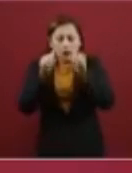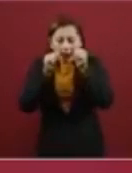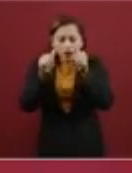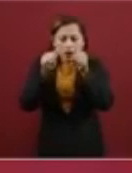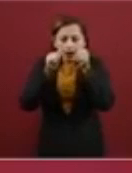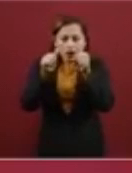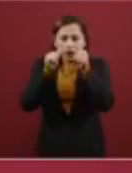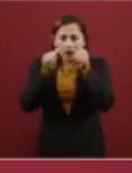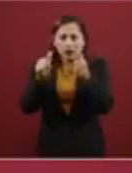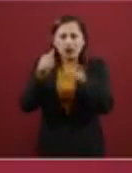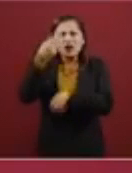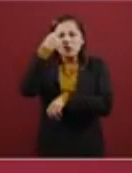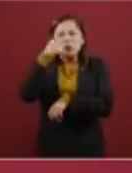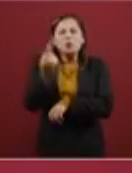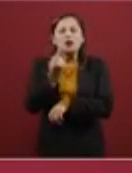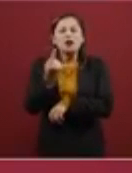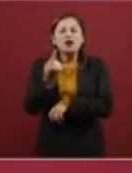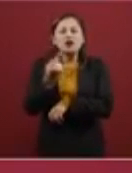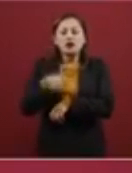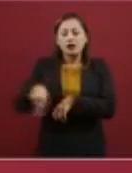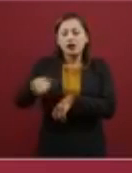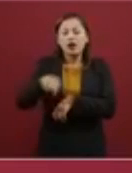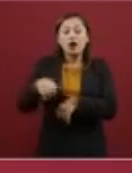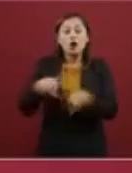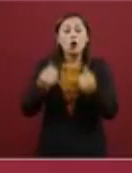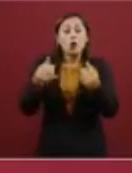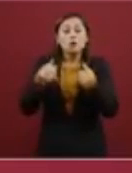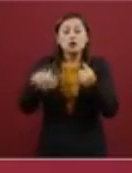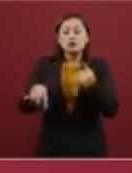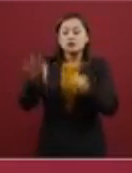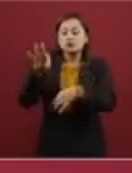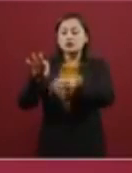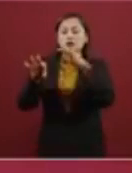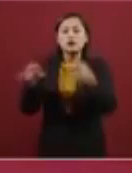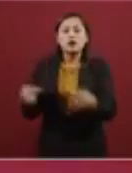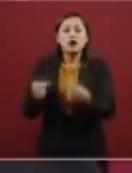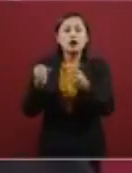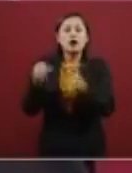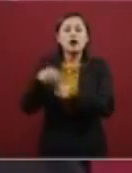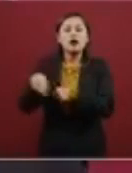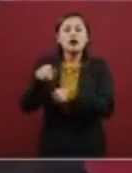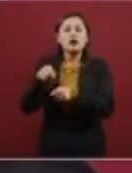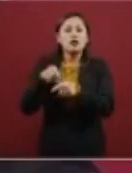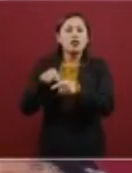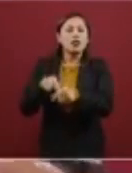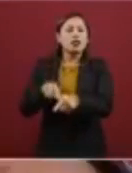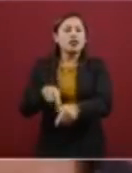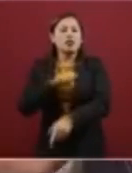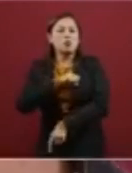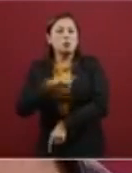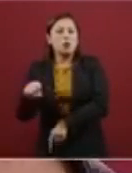jóvenes, no se vean obligados a tomar el camino de las conductas antisociales. Todo